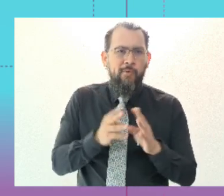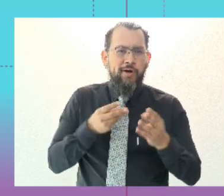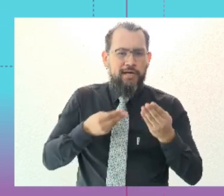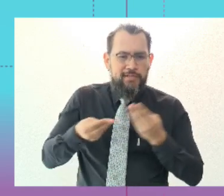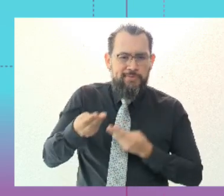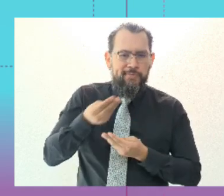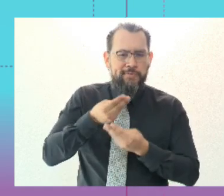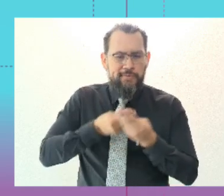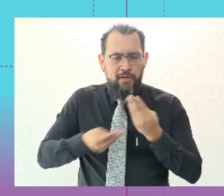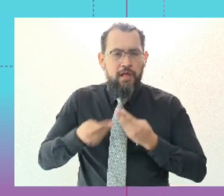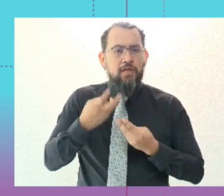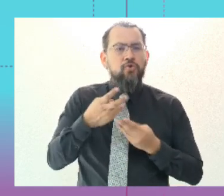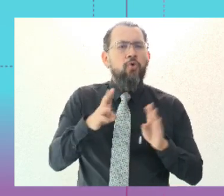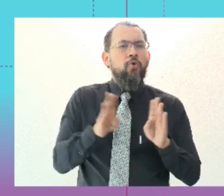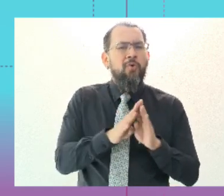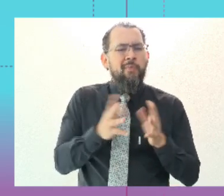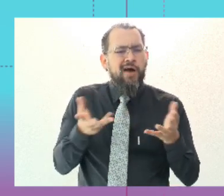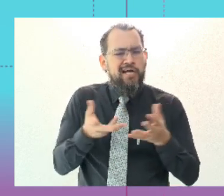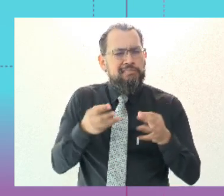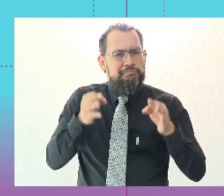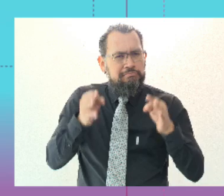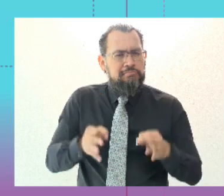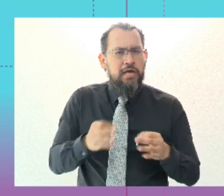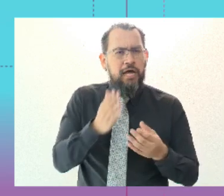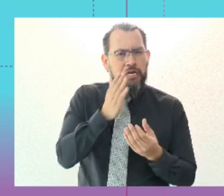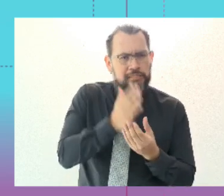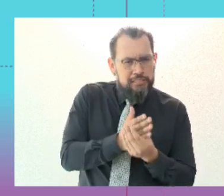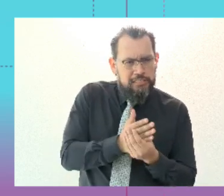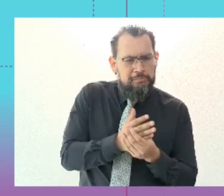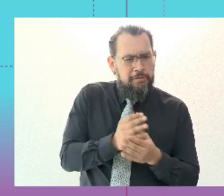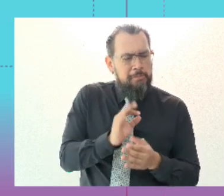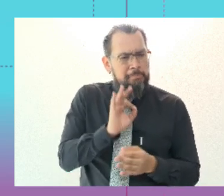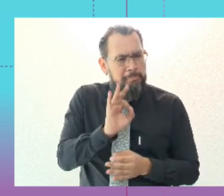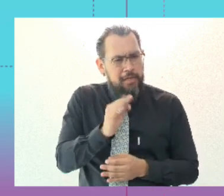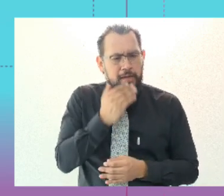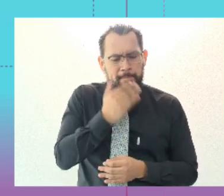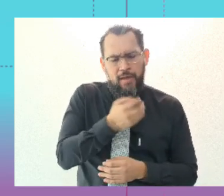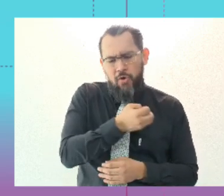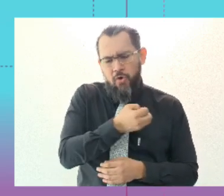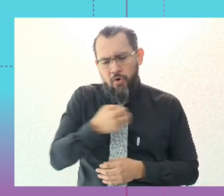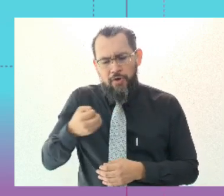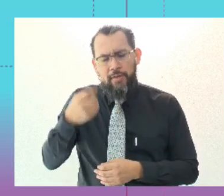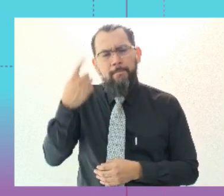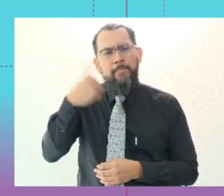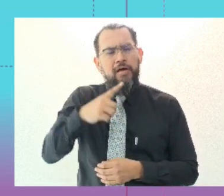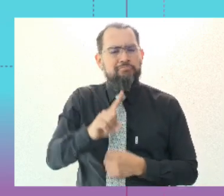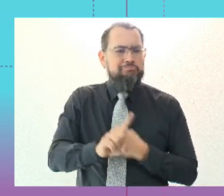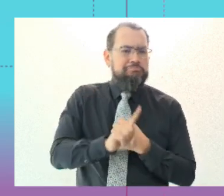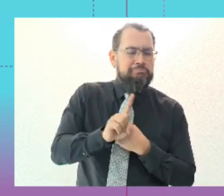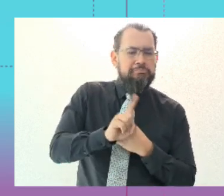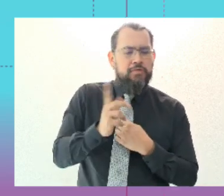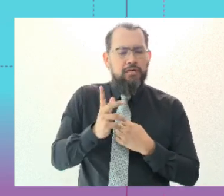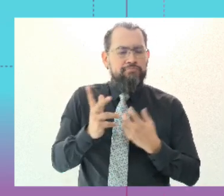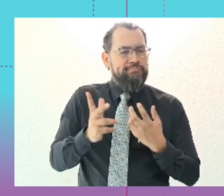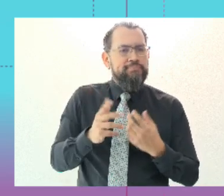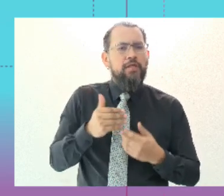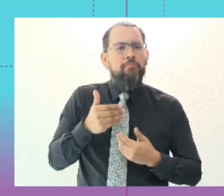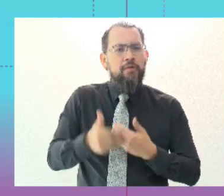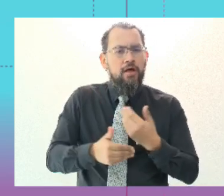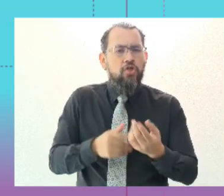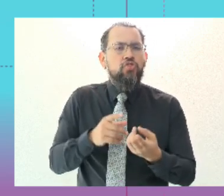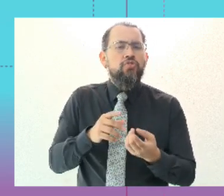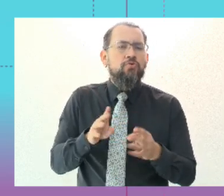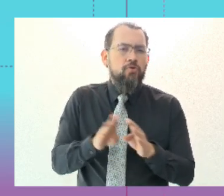cómo construir un archivo preciso, específico, sobre una problemática determinada en varias